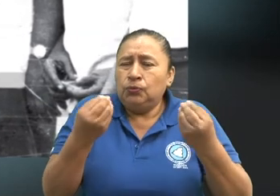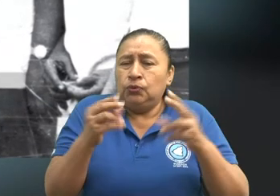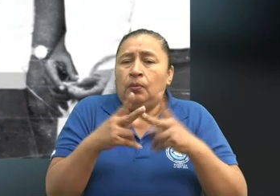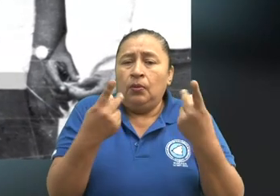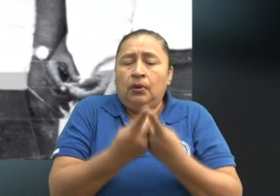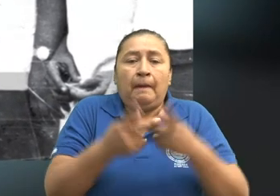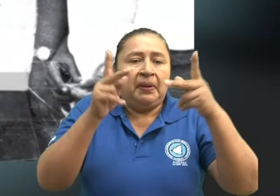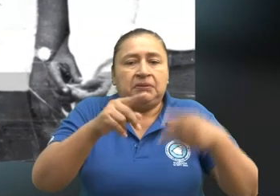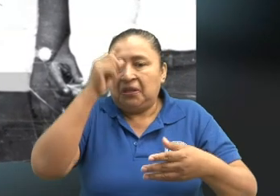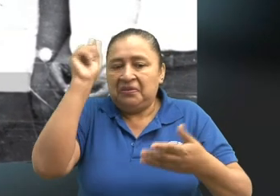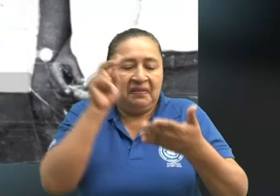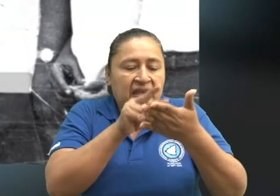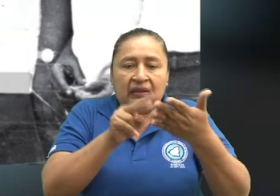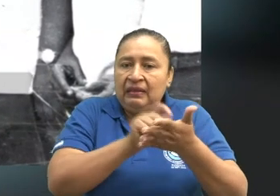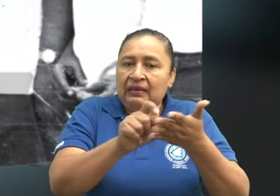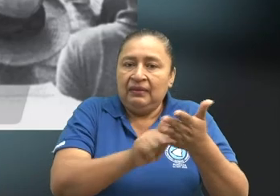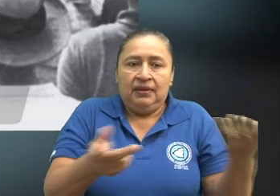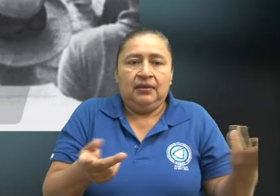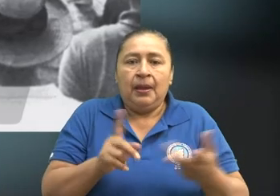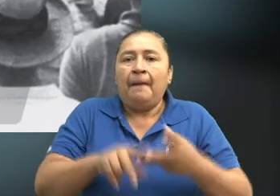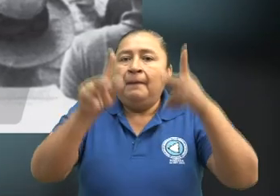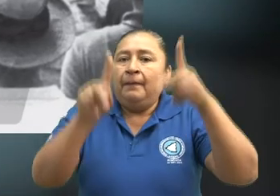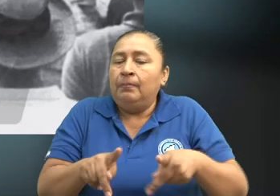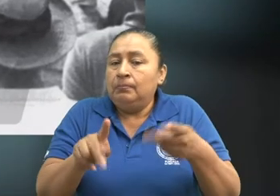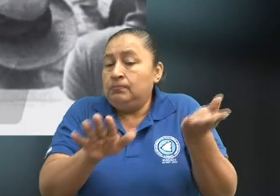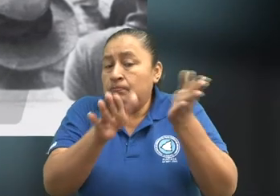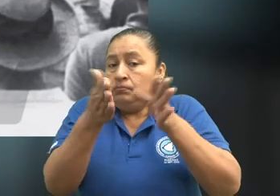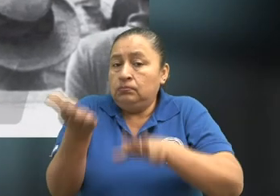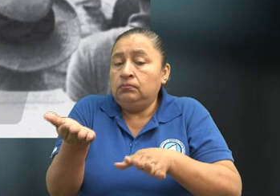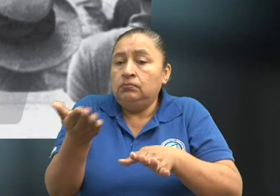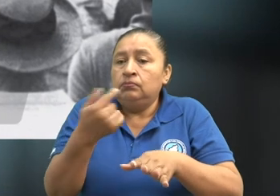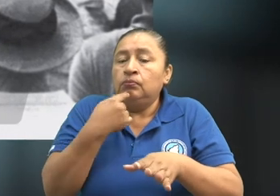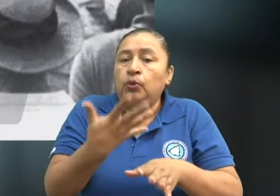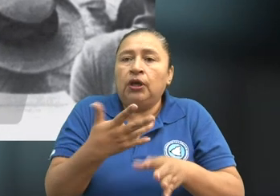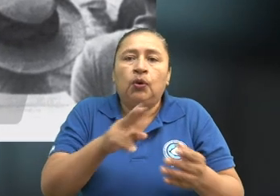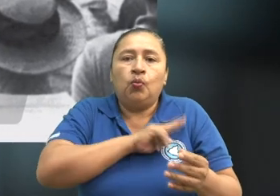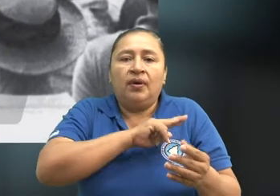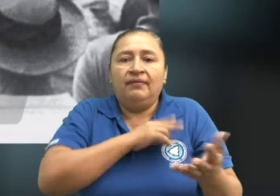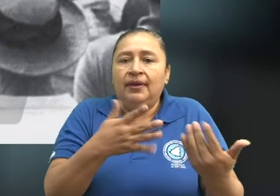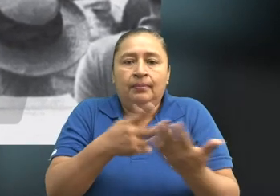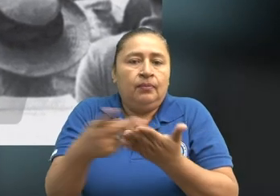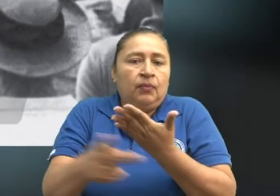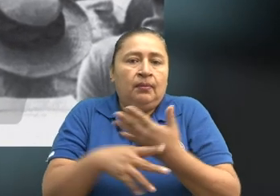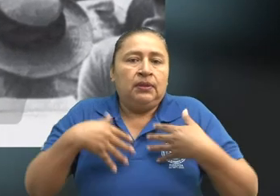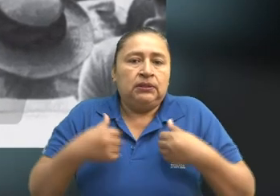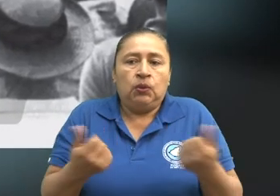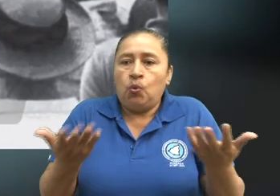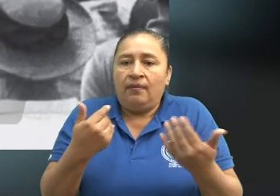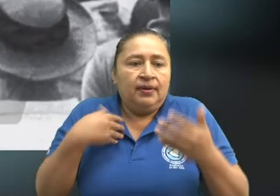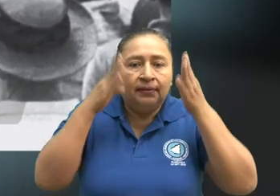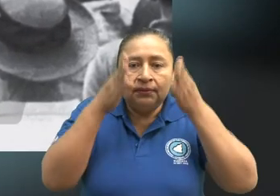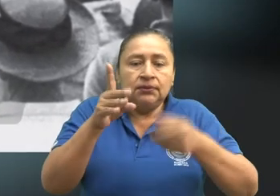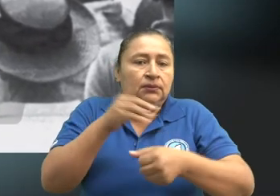niveles de analfabetismo del pueblo. Gente que se moría, digamos, porque no tenías programas de salud, no había acceso a la